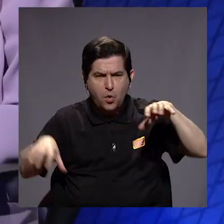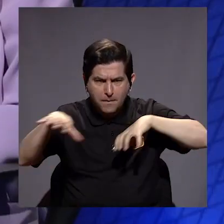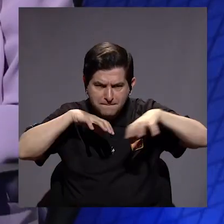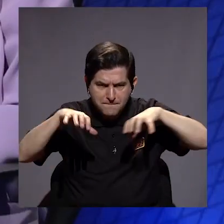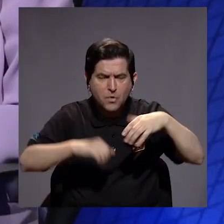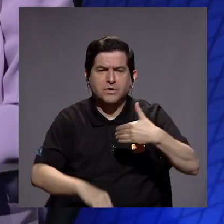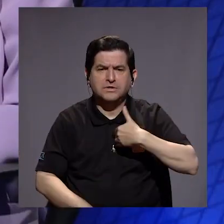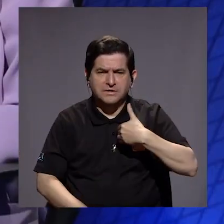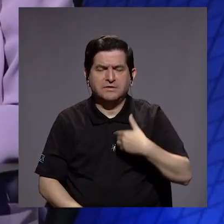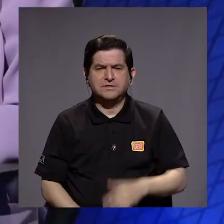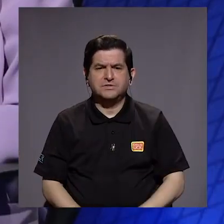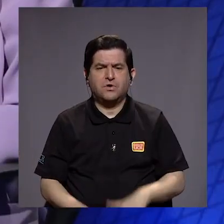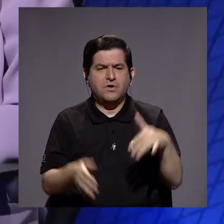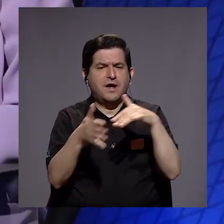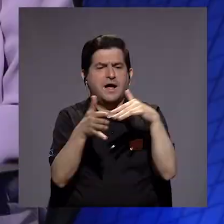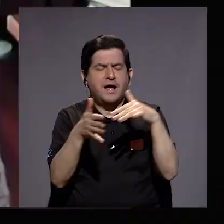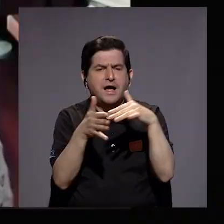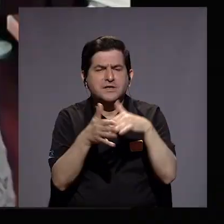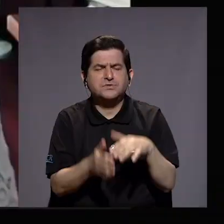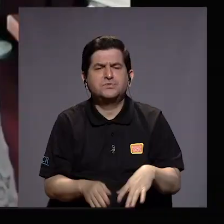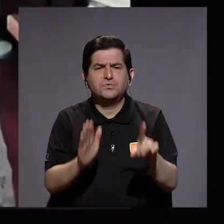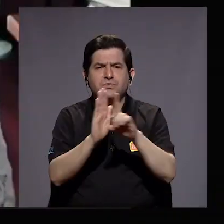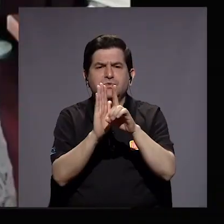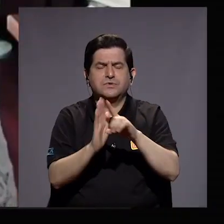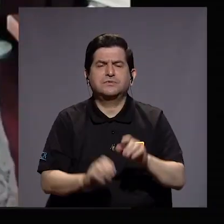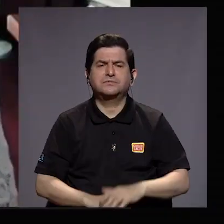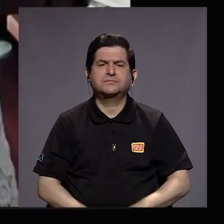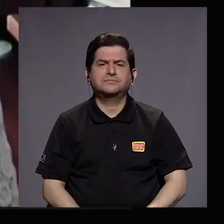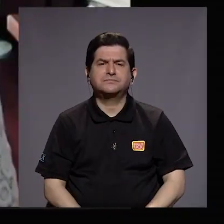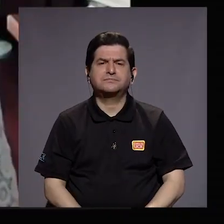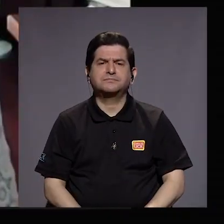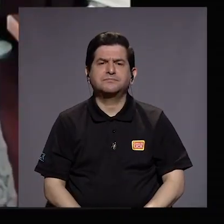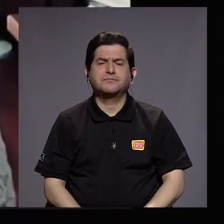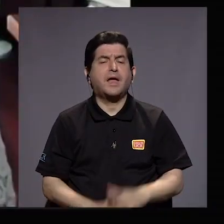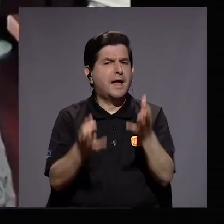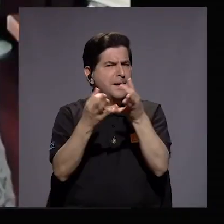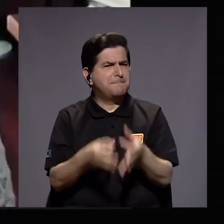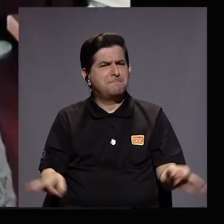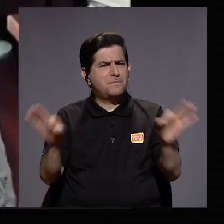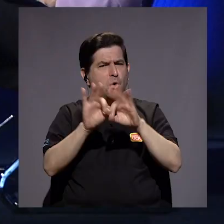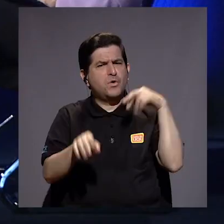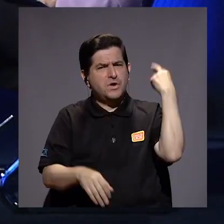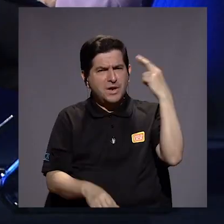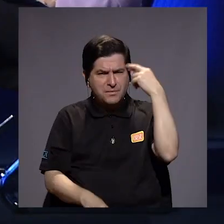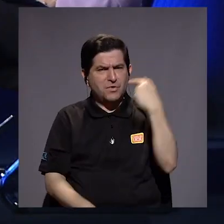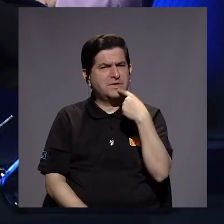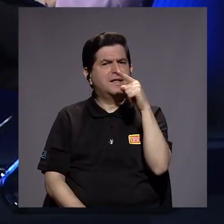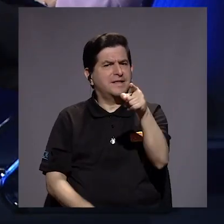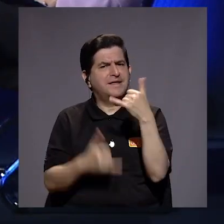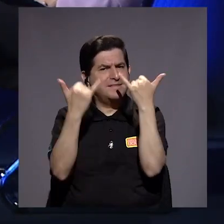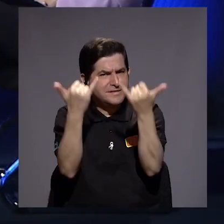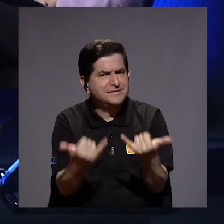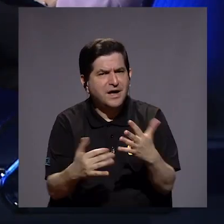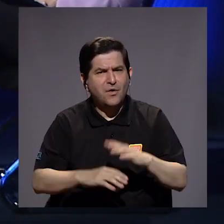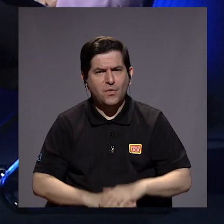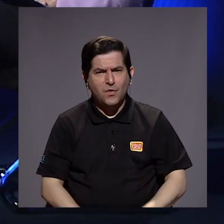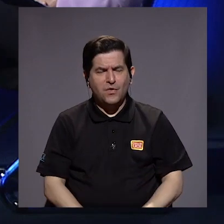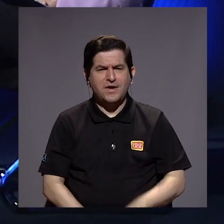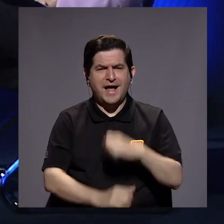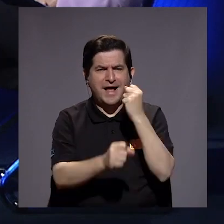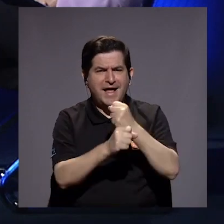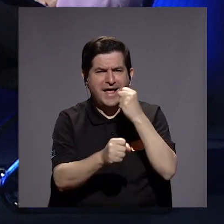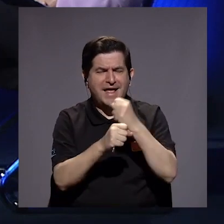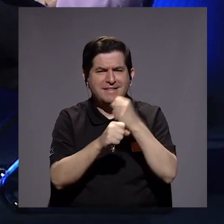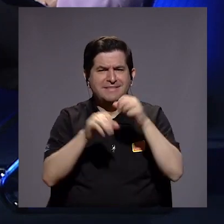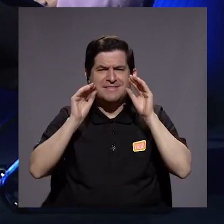motivó a estudiar derecho. Qué importante esta reflexión que usted nos hace, porque